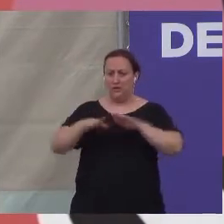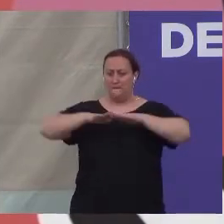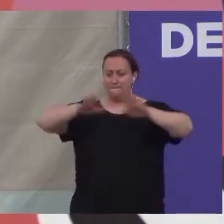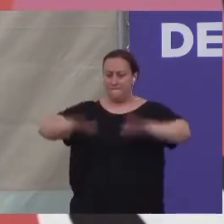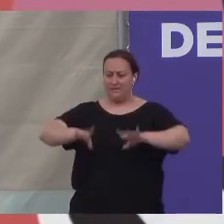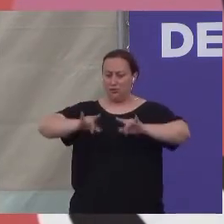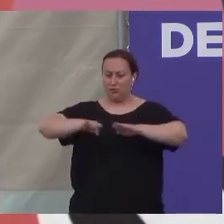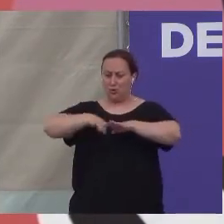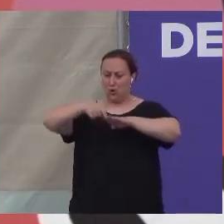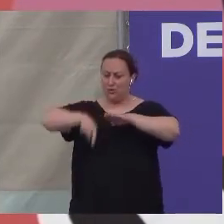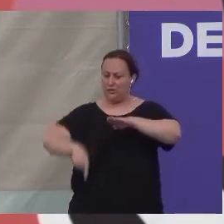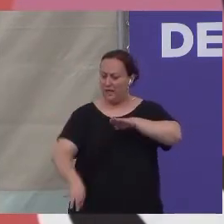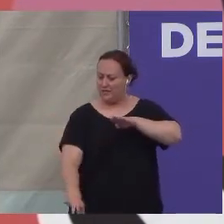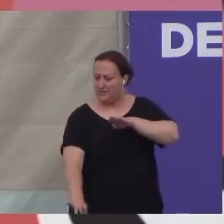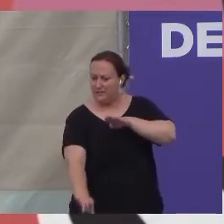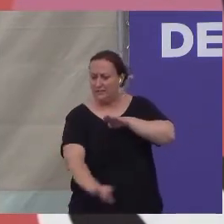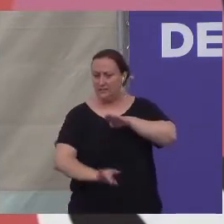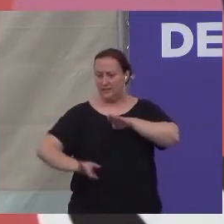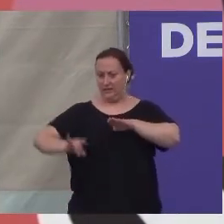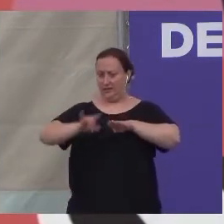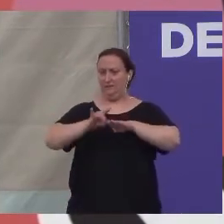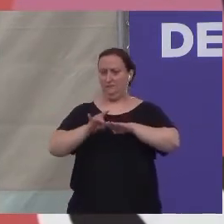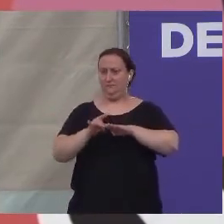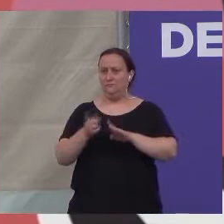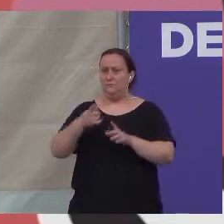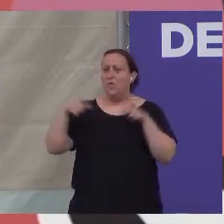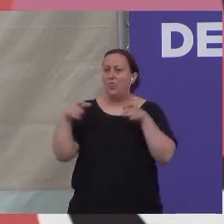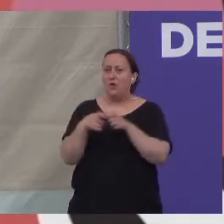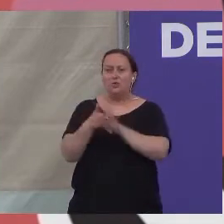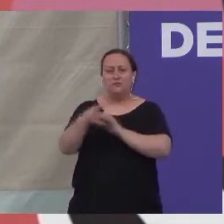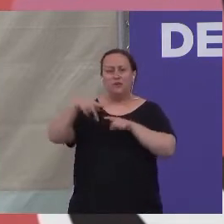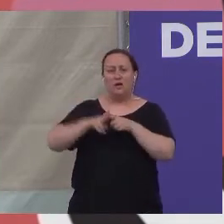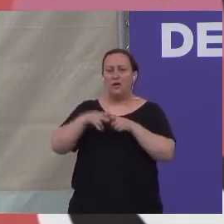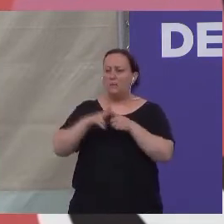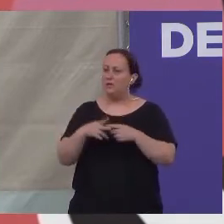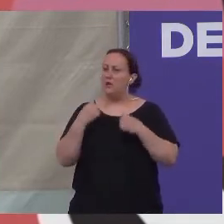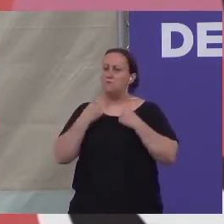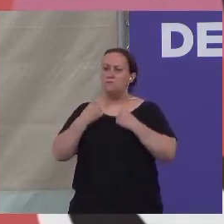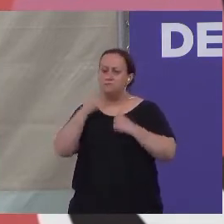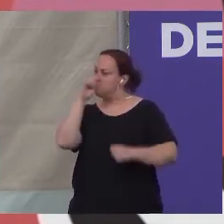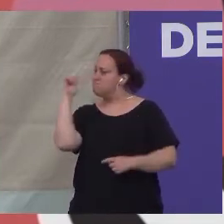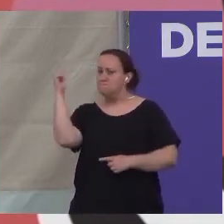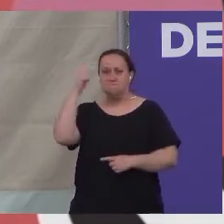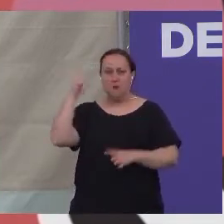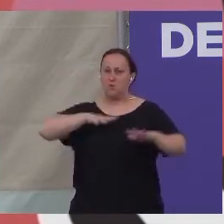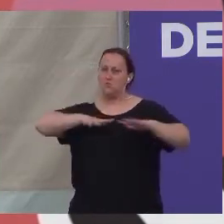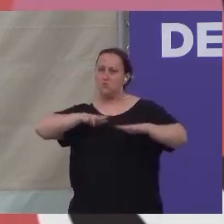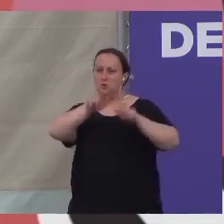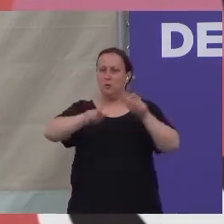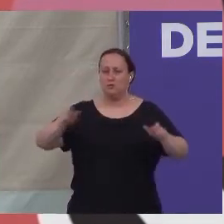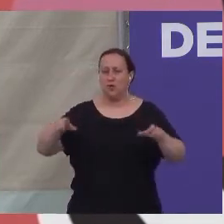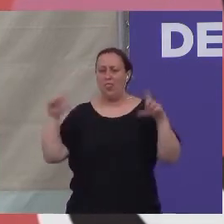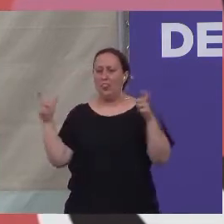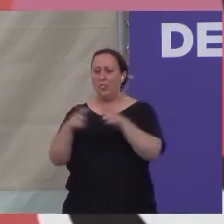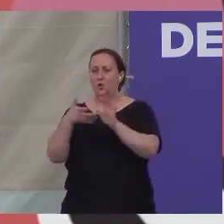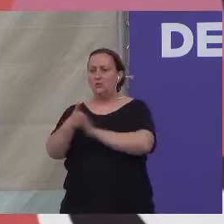de Podemos. Los círculos somos la herramienta más potente de la que disponemos para la movilización ciudadana. Los círculos servirán de